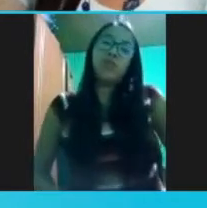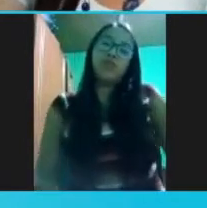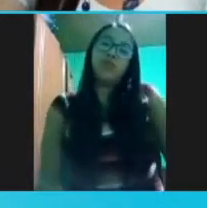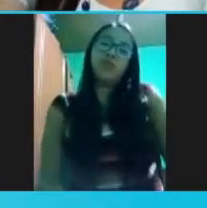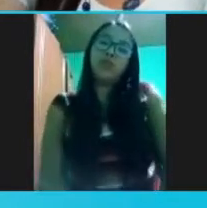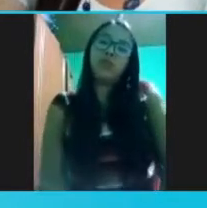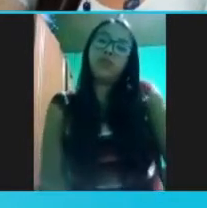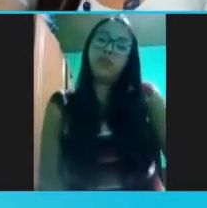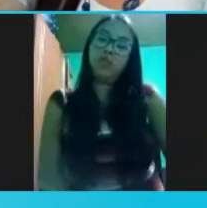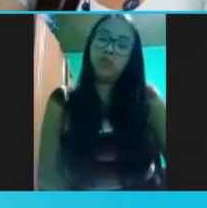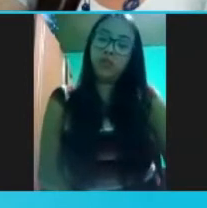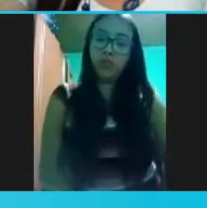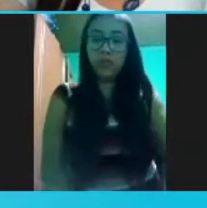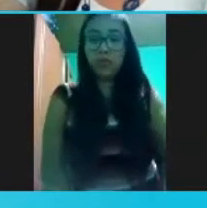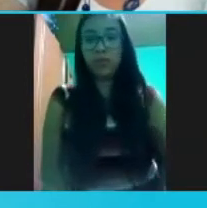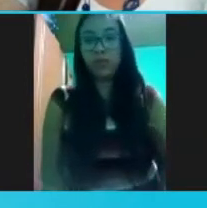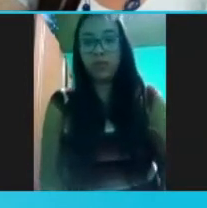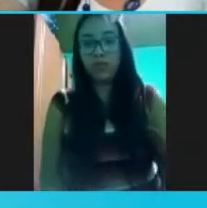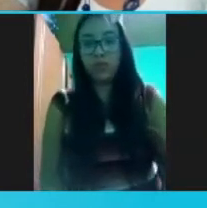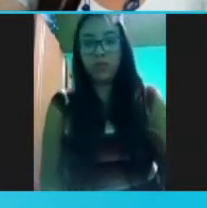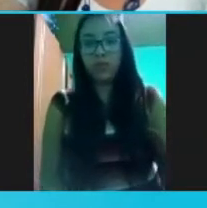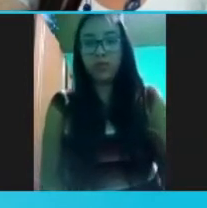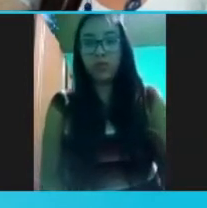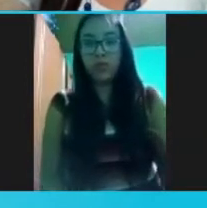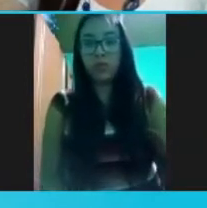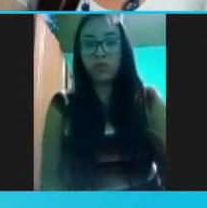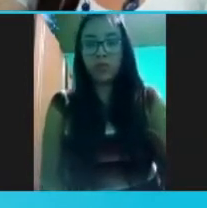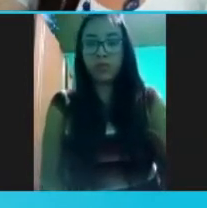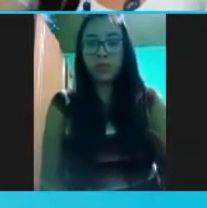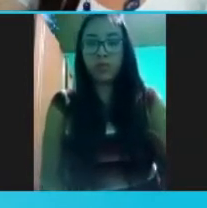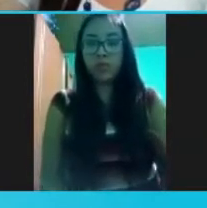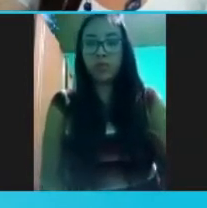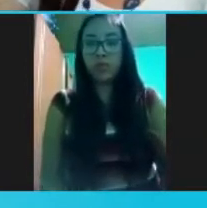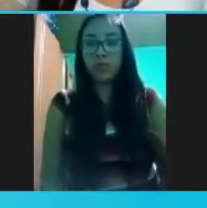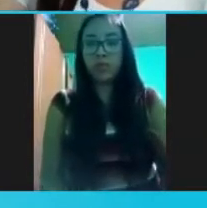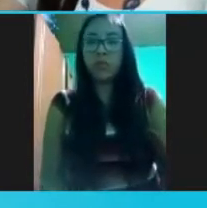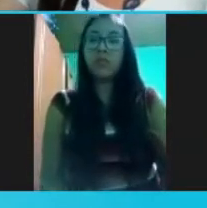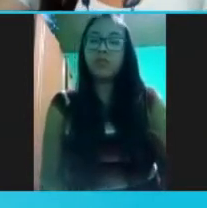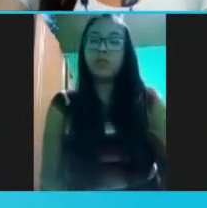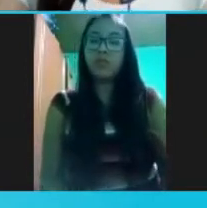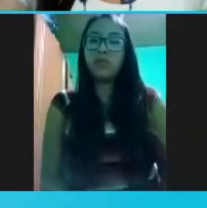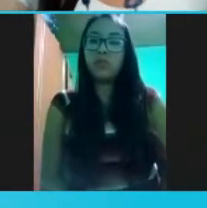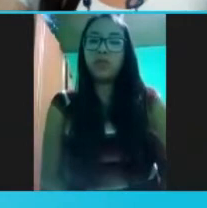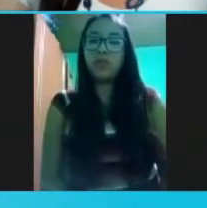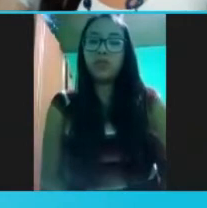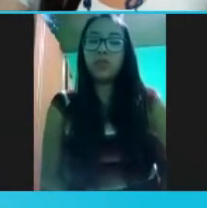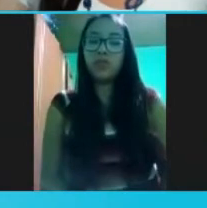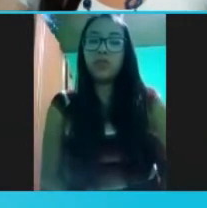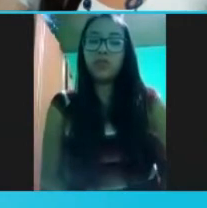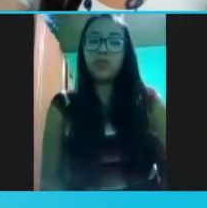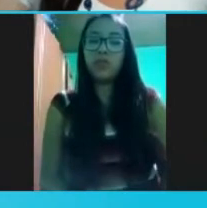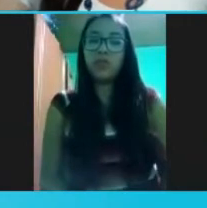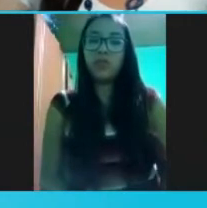como ya hemos venido mencionando, aunado a esto se observa una débil función rectora del Ministerio de Salud Pública, ¿verdad?